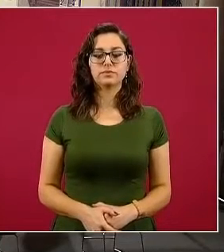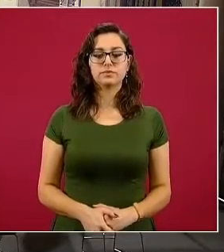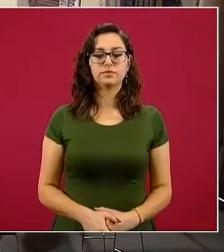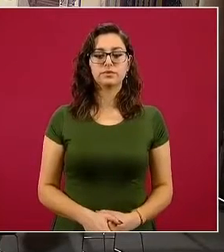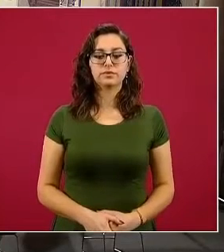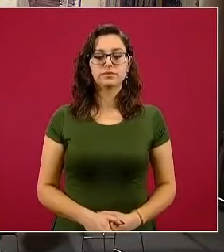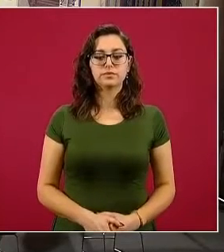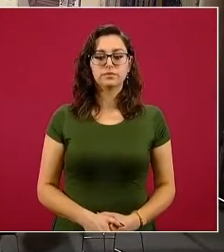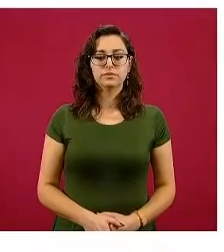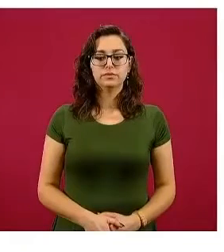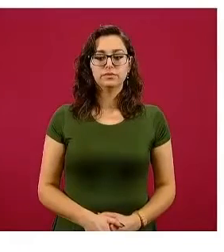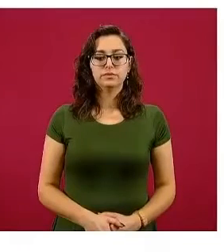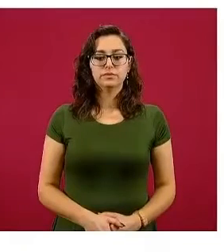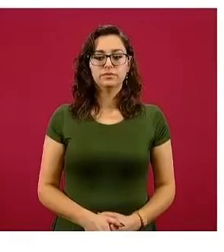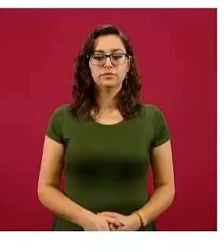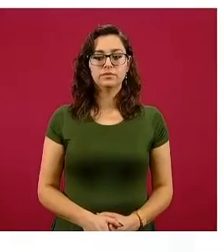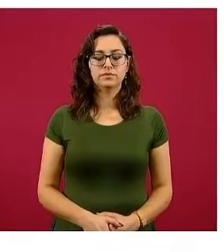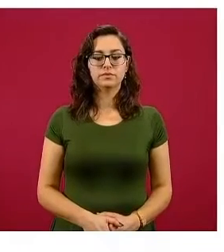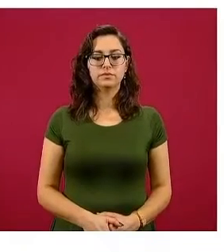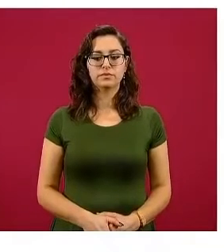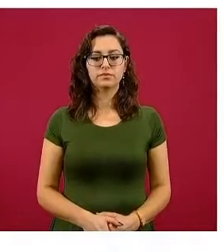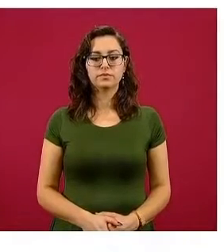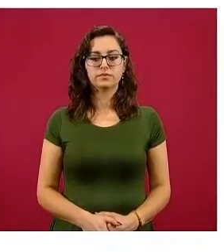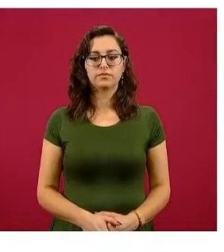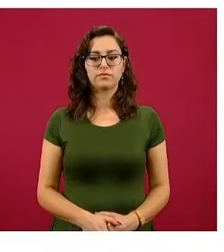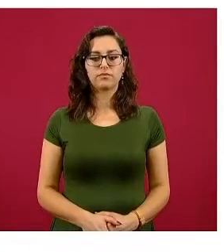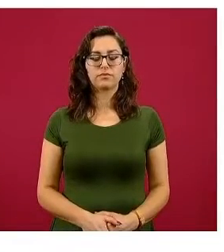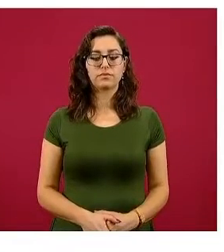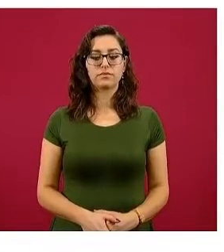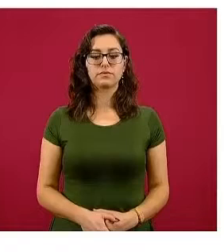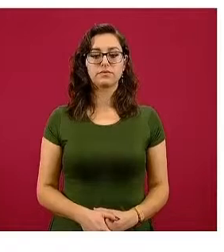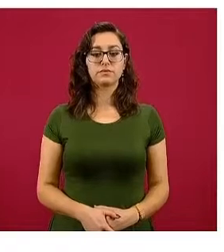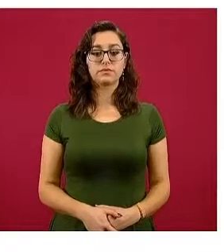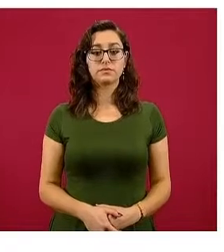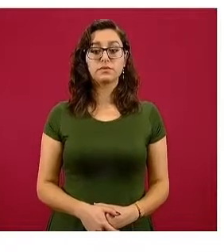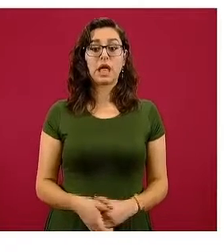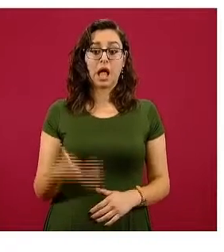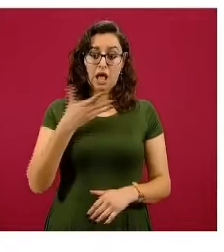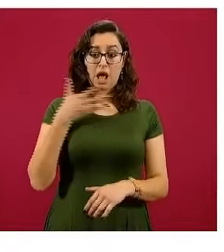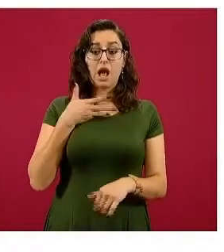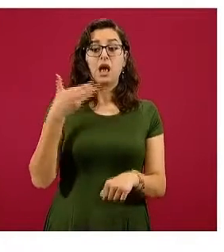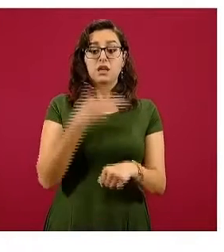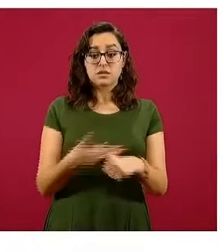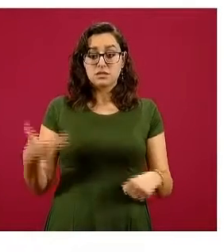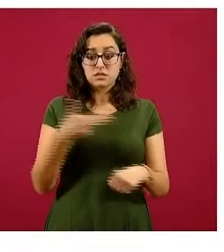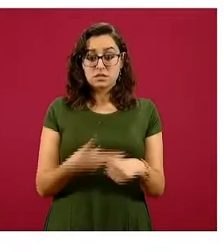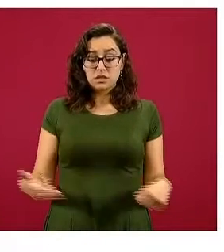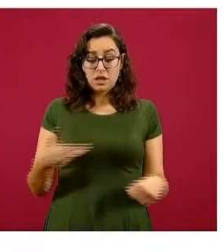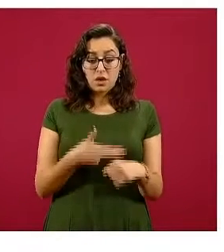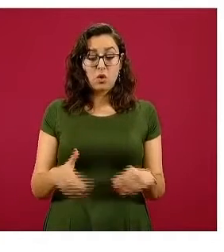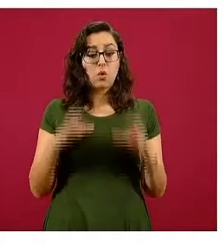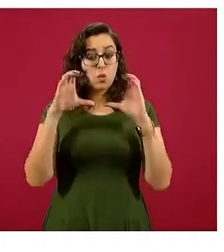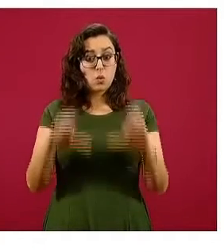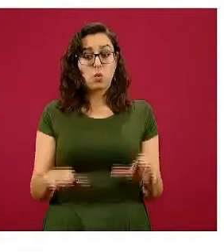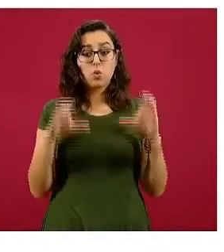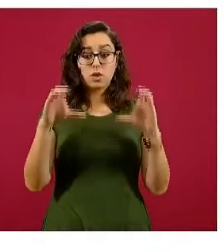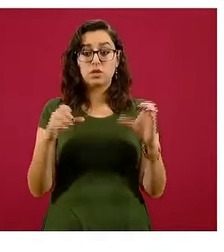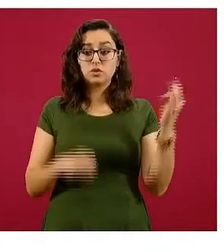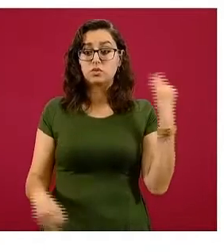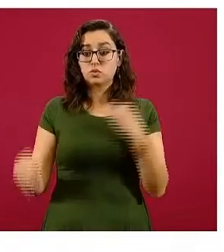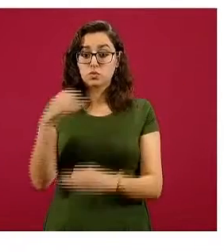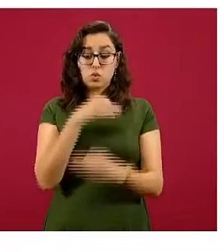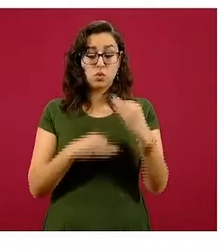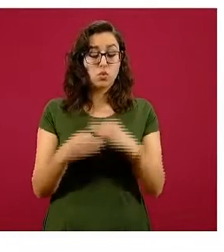Como lo dije, se ha reorganizado para garantizar las medidas de prevención. Nosotros utilizamos un